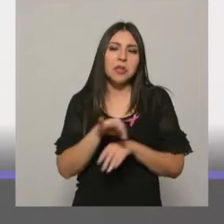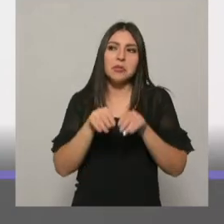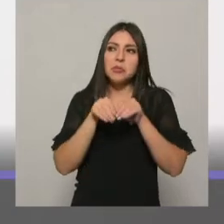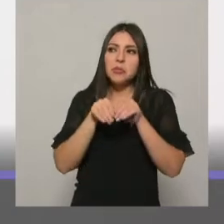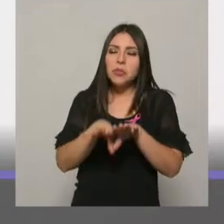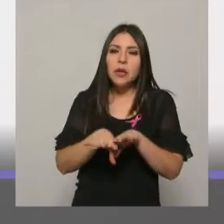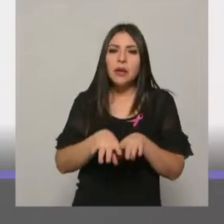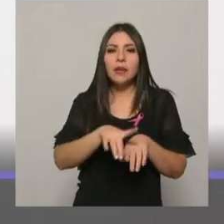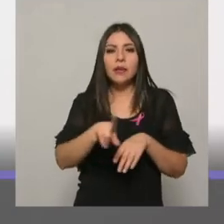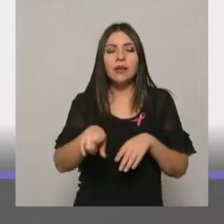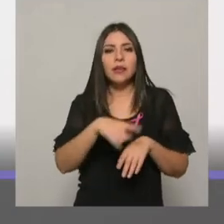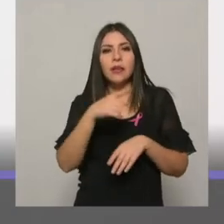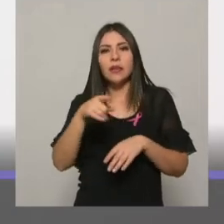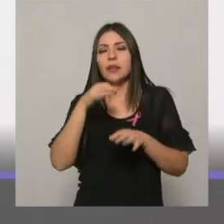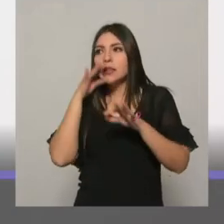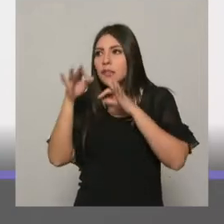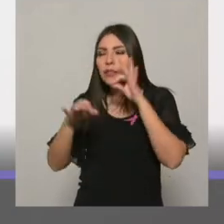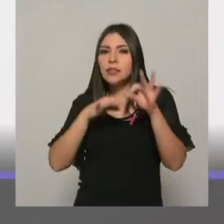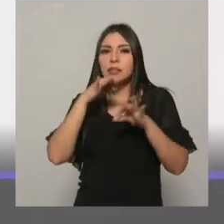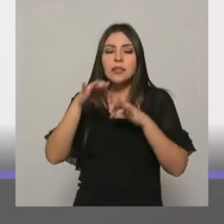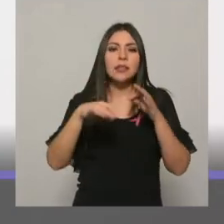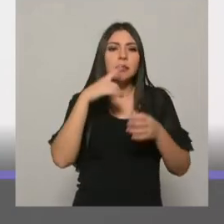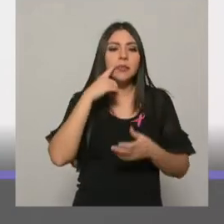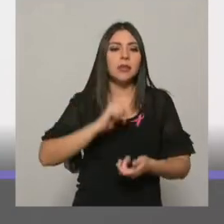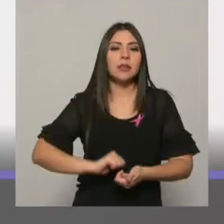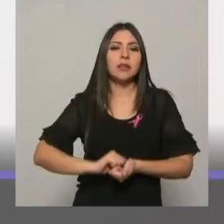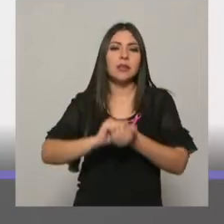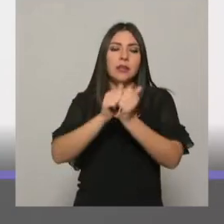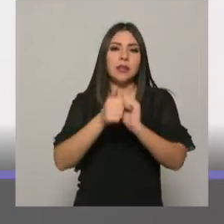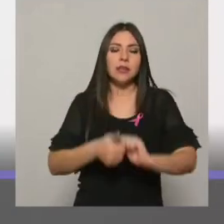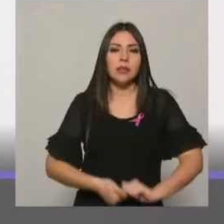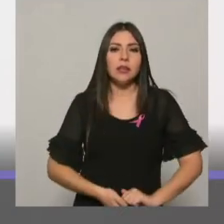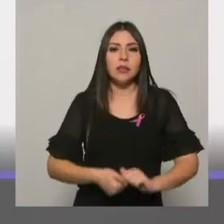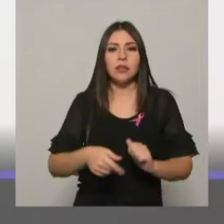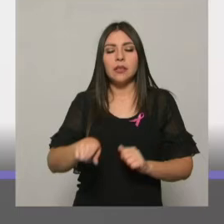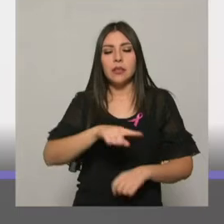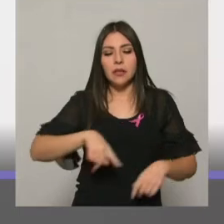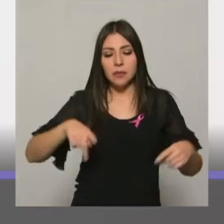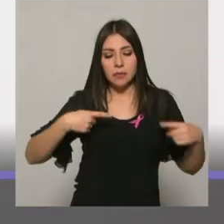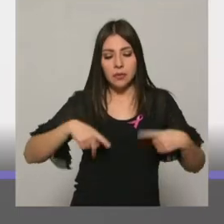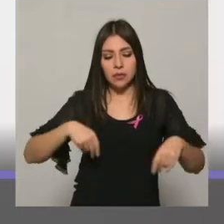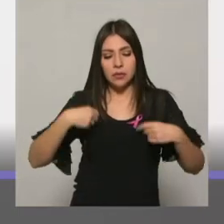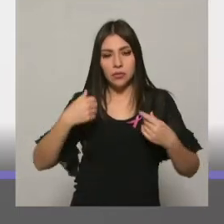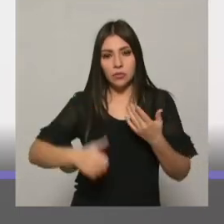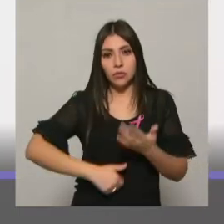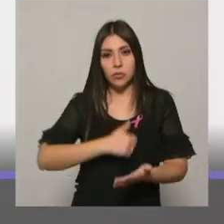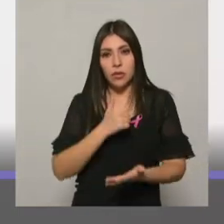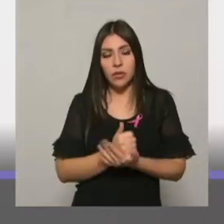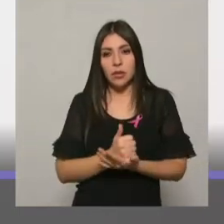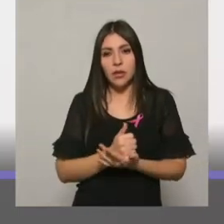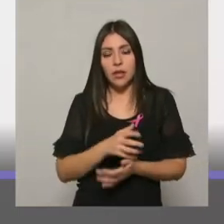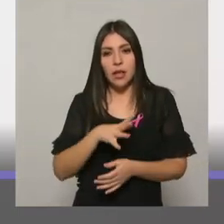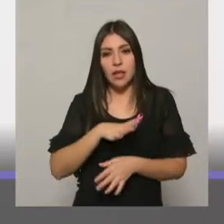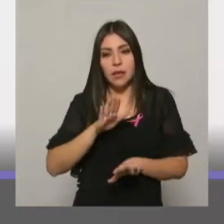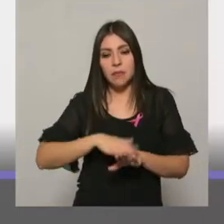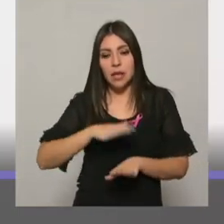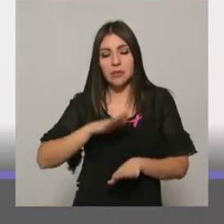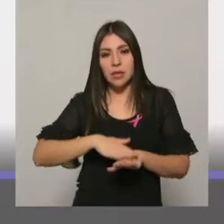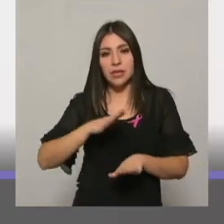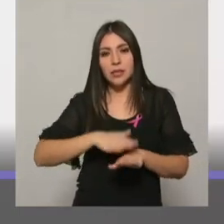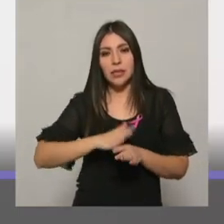difundir, alfabetizar, promoverlas para que precisamente los ciudadanos, que cada vez tenemos más acceso a